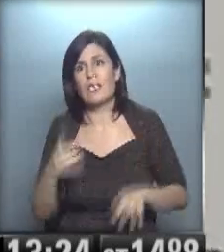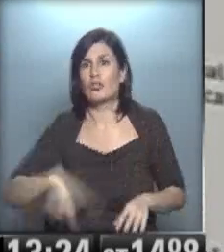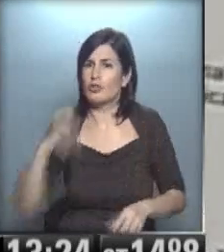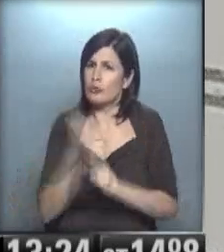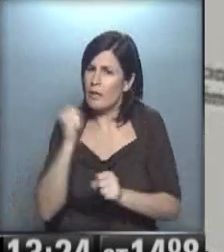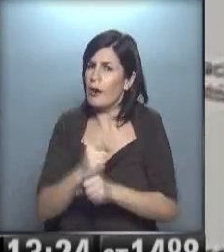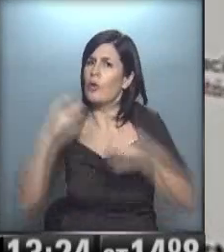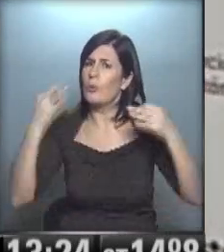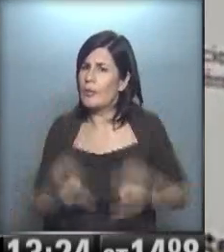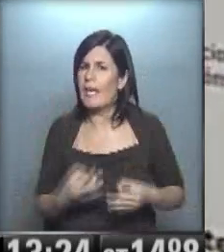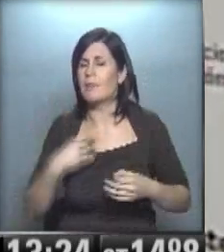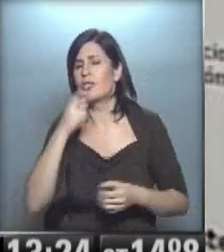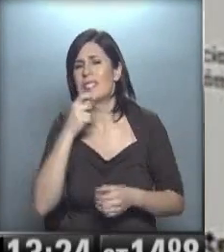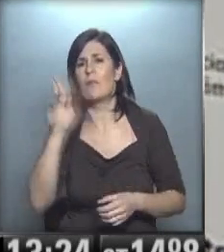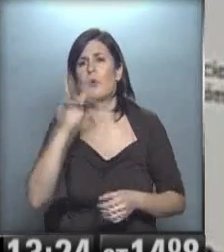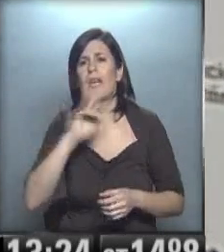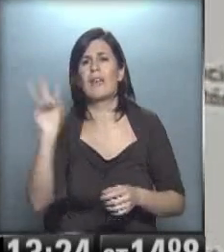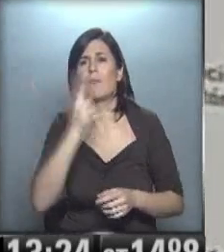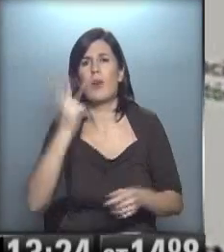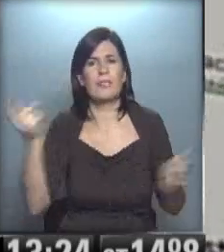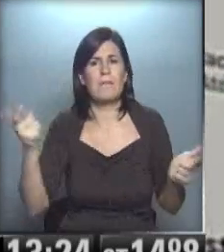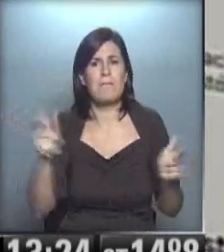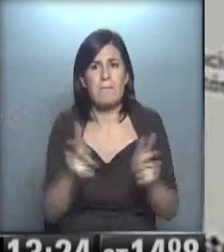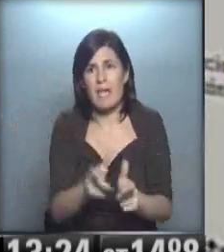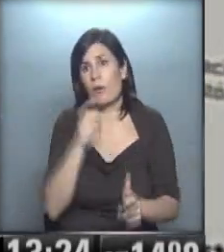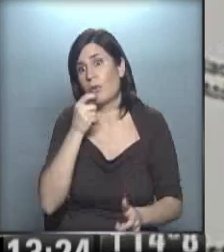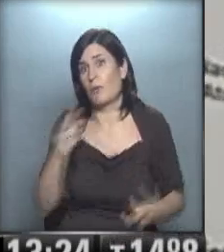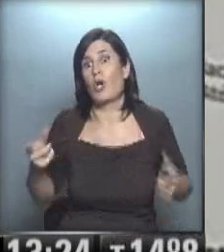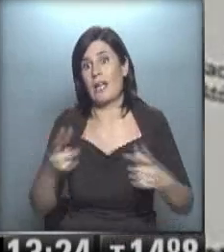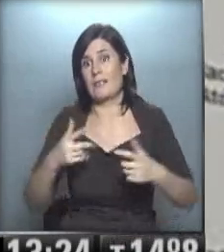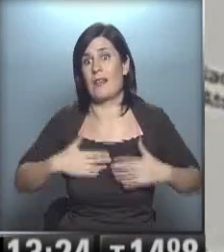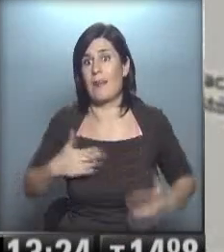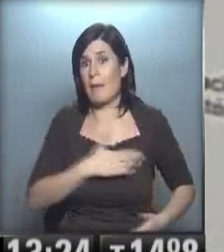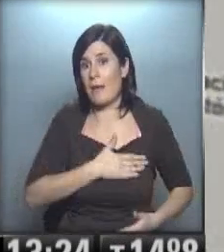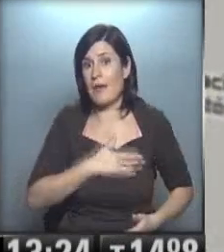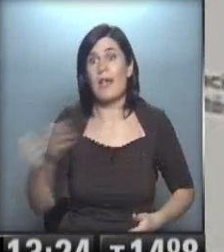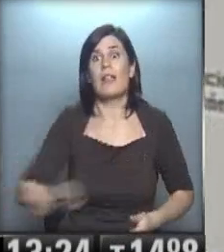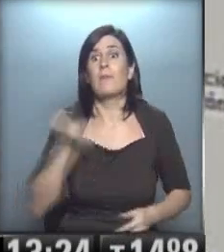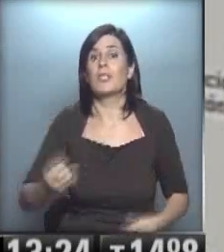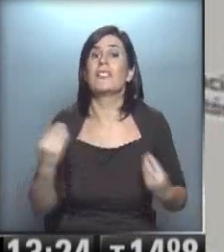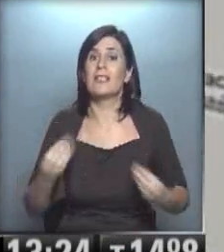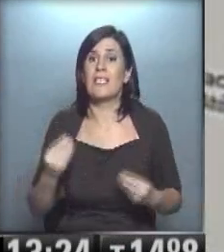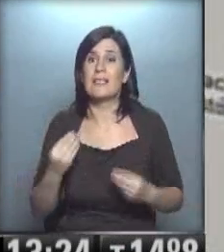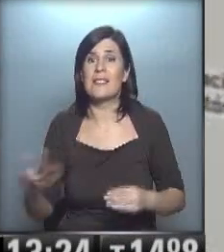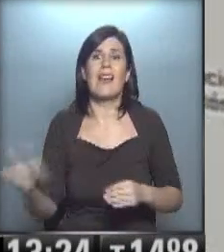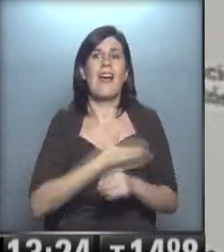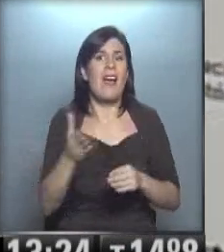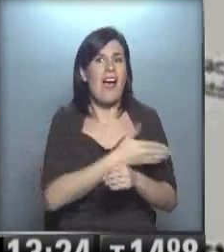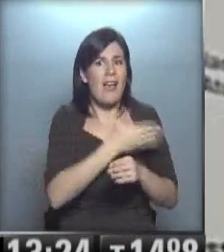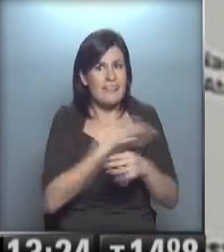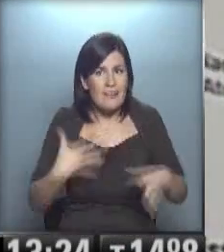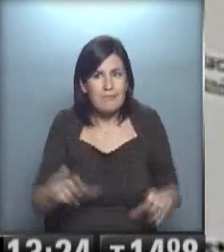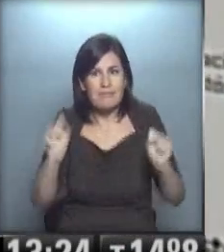si queremos bajar la mortalidad por ejemplo en cáncer de mama lo primero que tenemos que hacer es una detección temprana